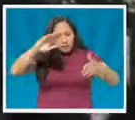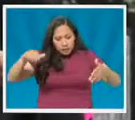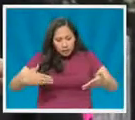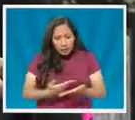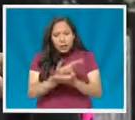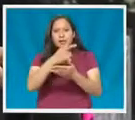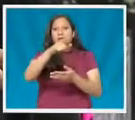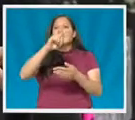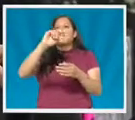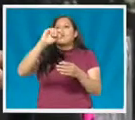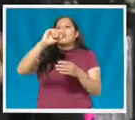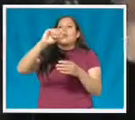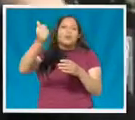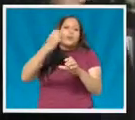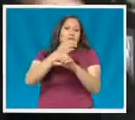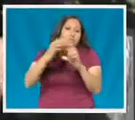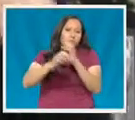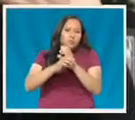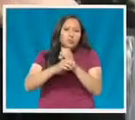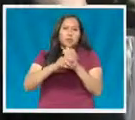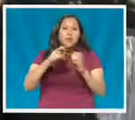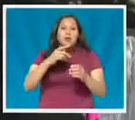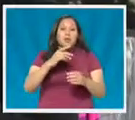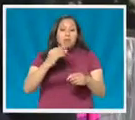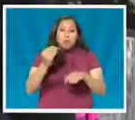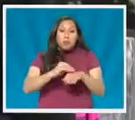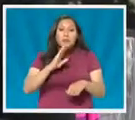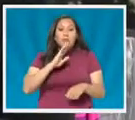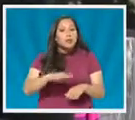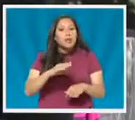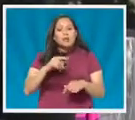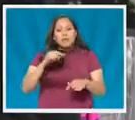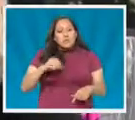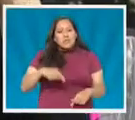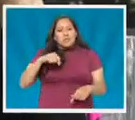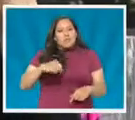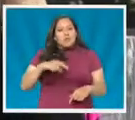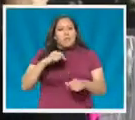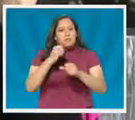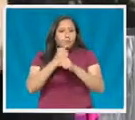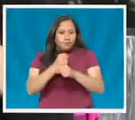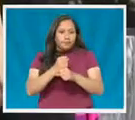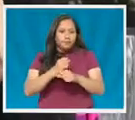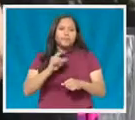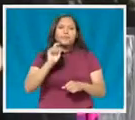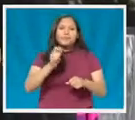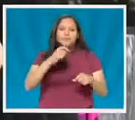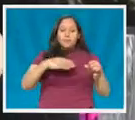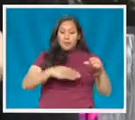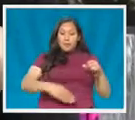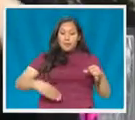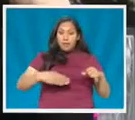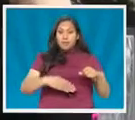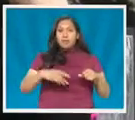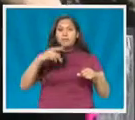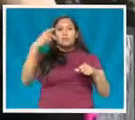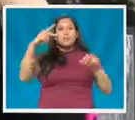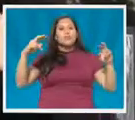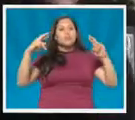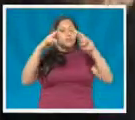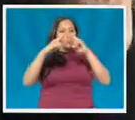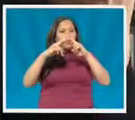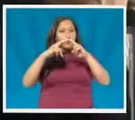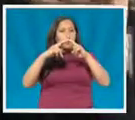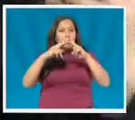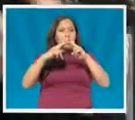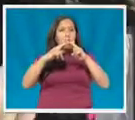mal, pues vas para atrás. Esa es parte. ¿Por qué? Porque finalmente el budismo es una religión que no